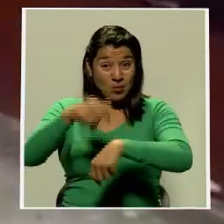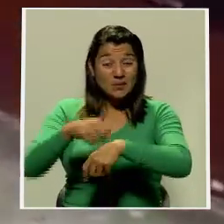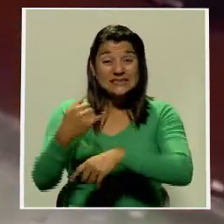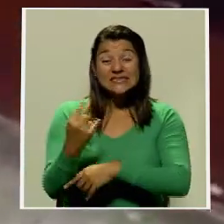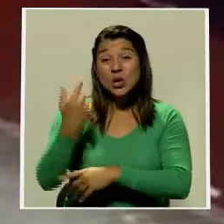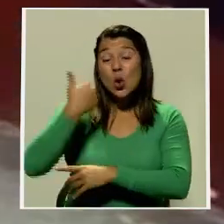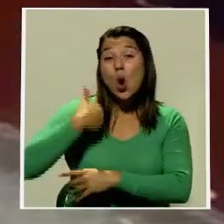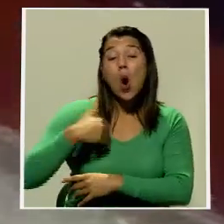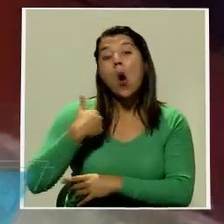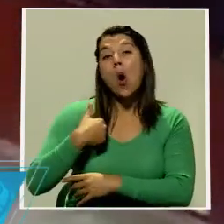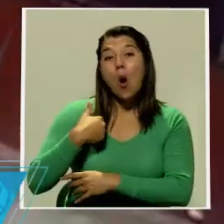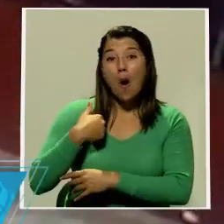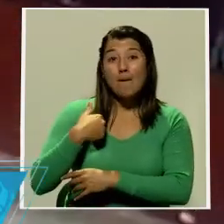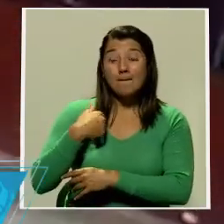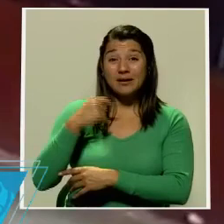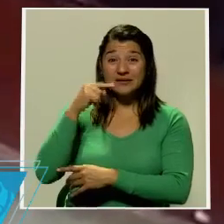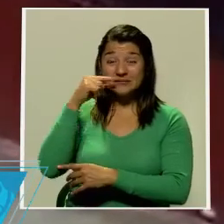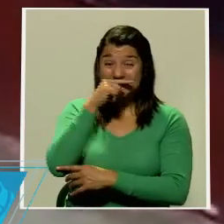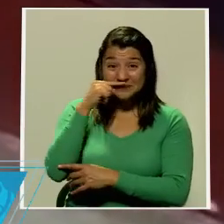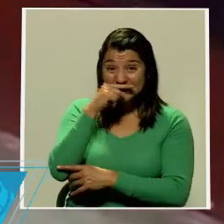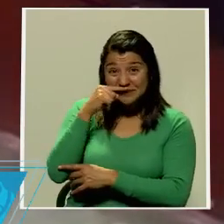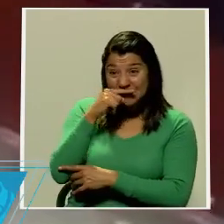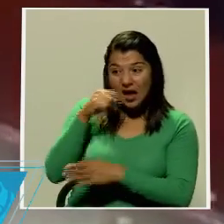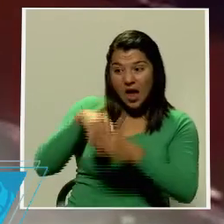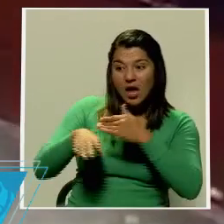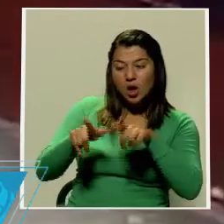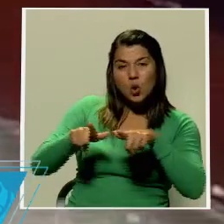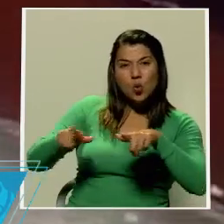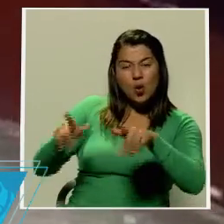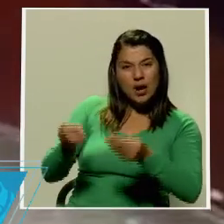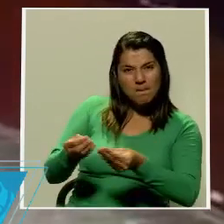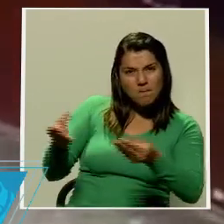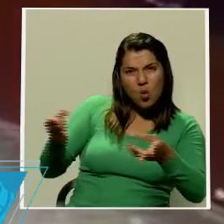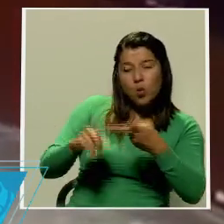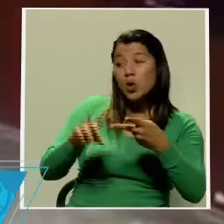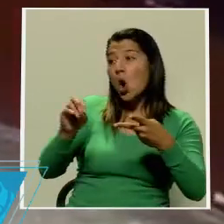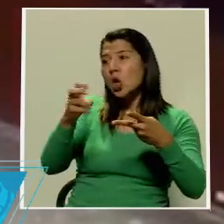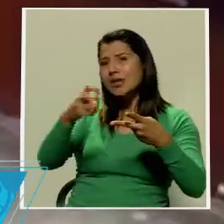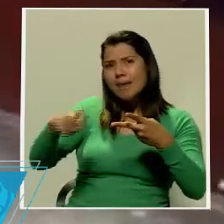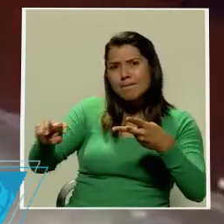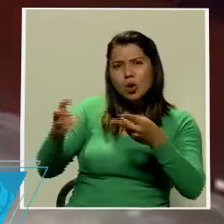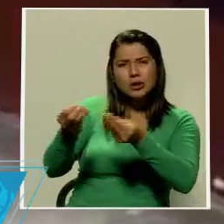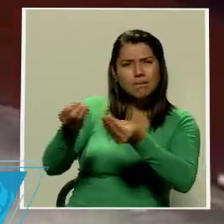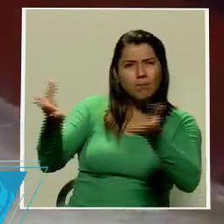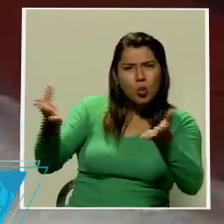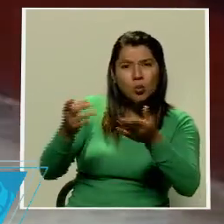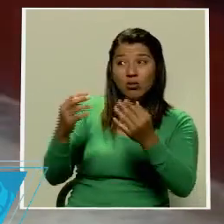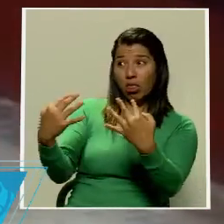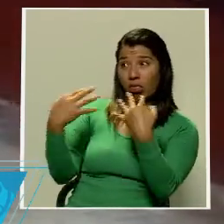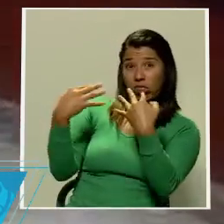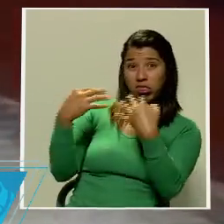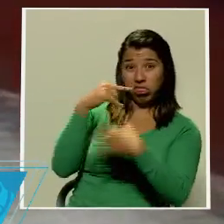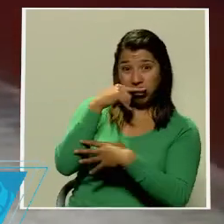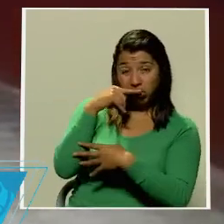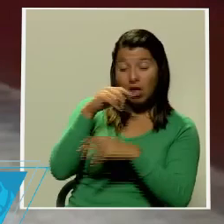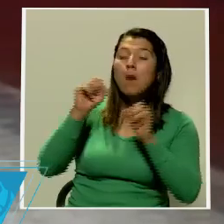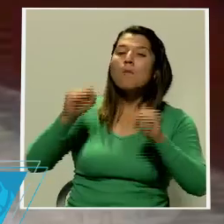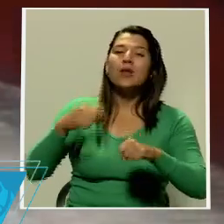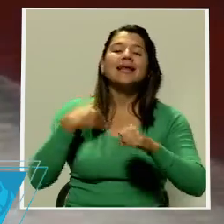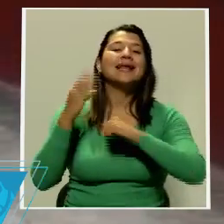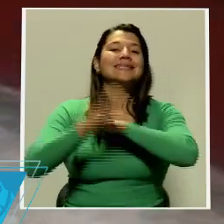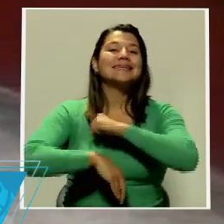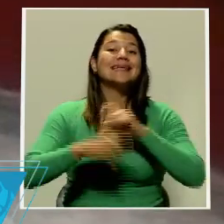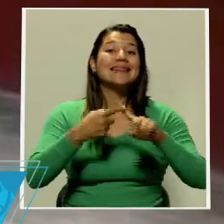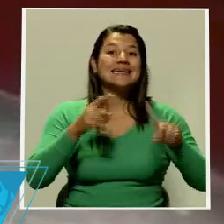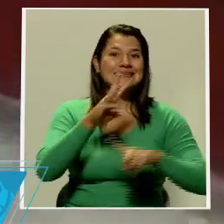espacios públicos de acceso público o en un medio de transporte remunerado de personas se sanciona de 6 meses a 1 año